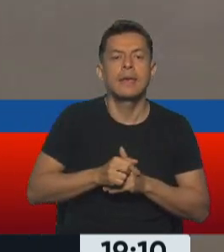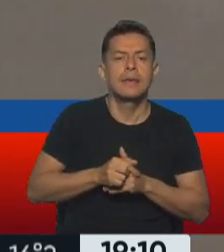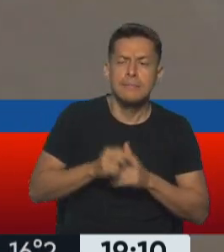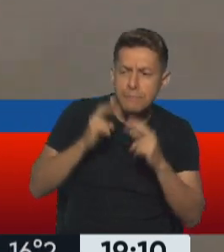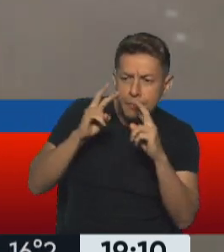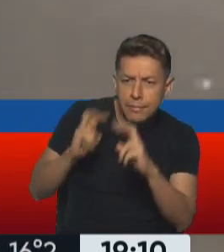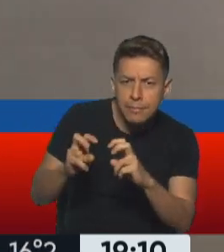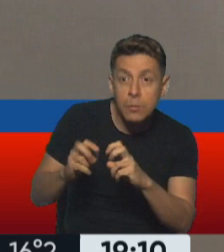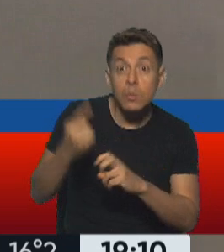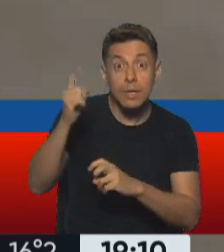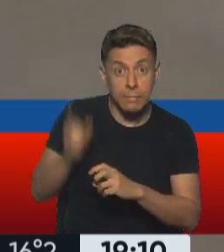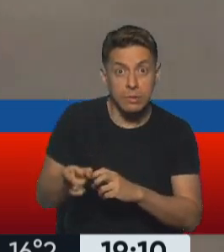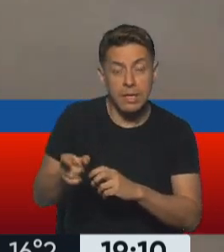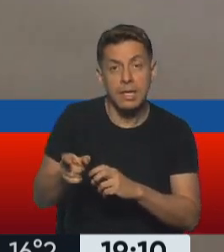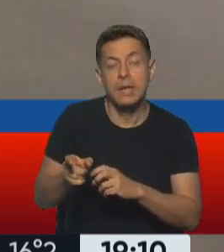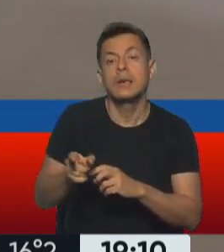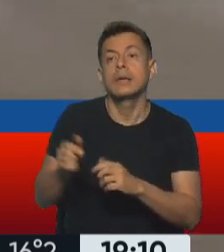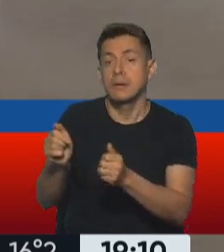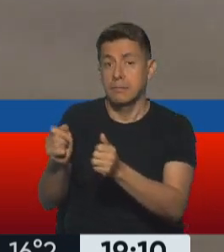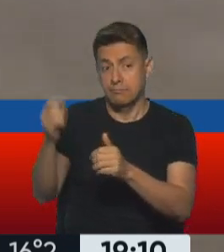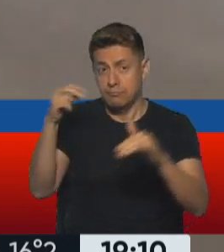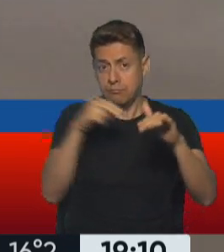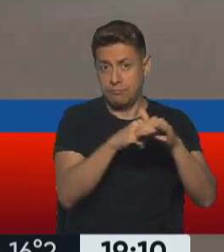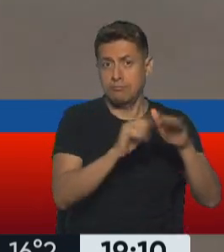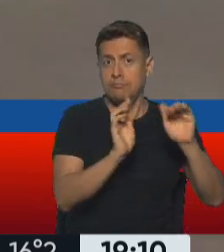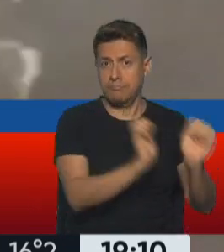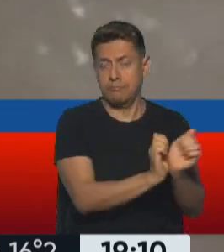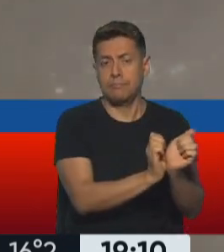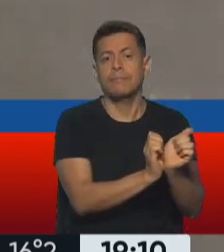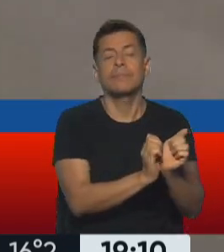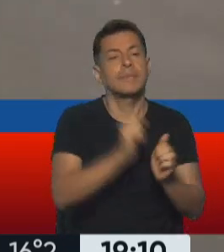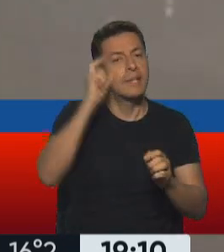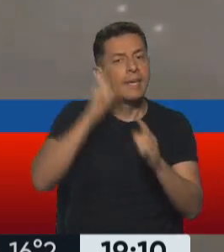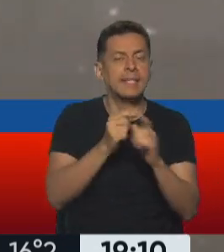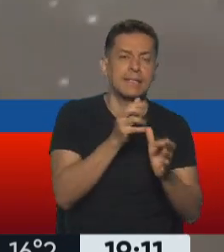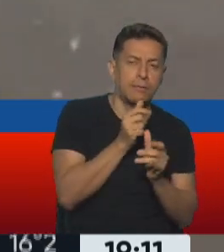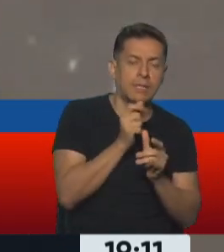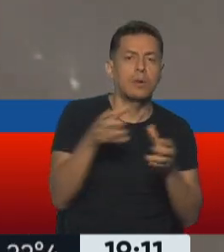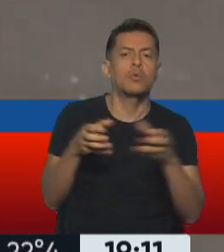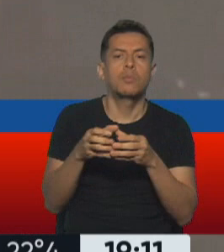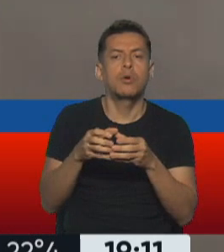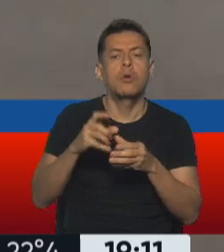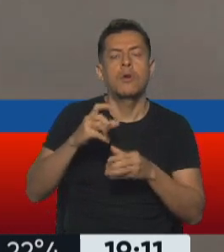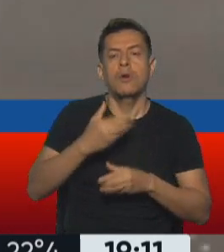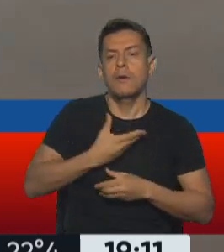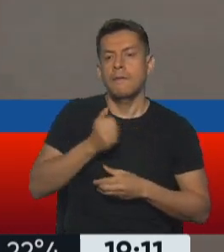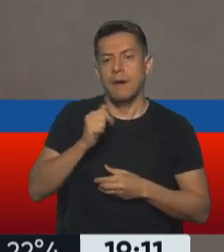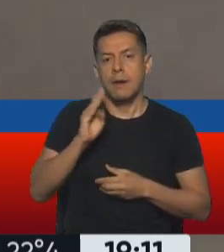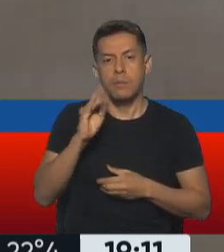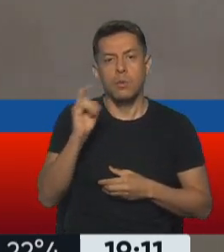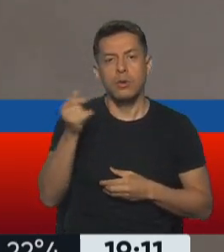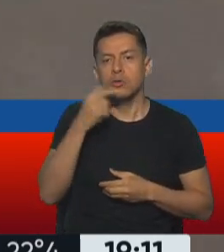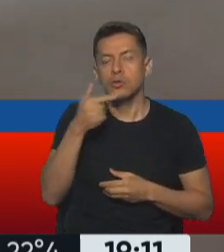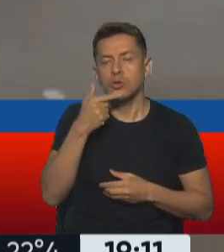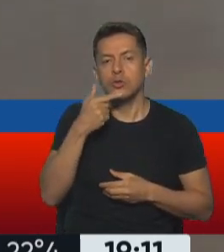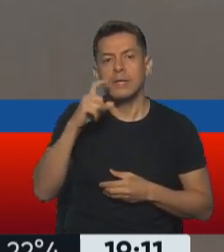hombres, que ahora permanece internado en calidad de detenido, es el ex saxofonista de los Fabulosos Cadillacs. Estamos hablando de